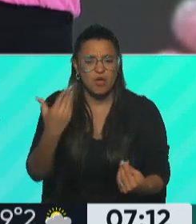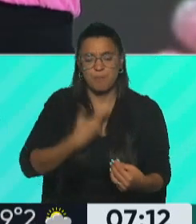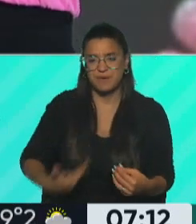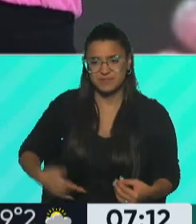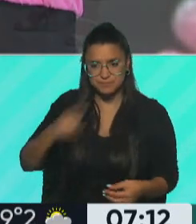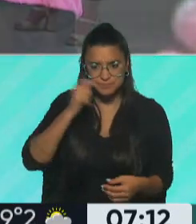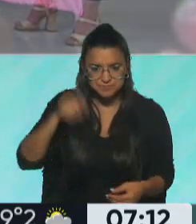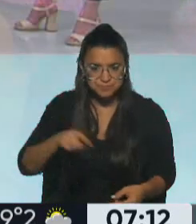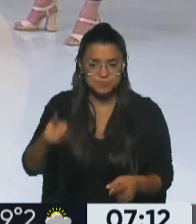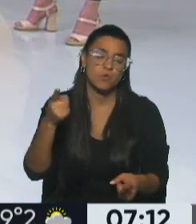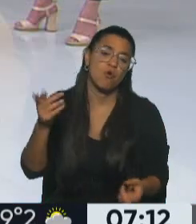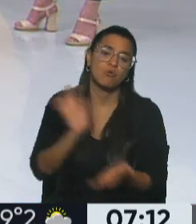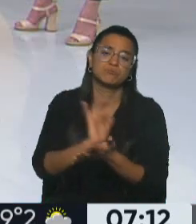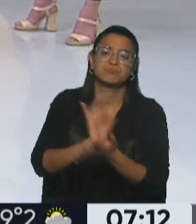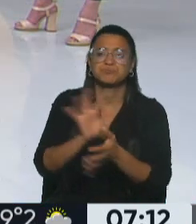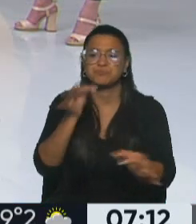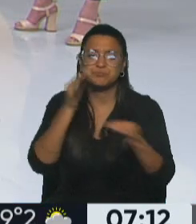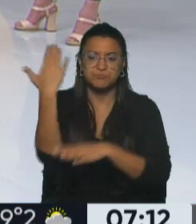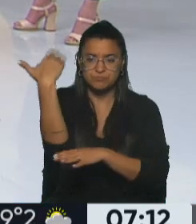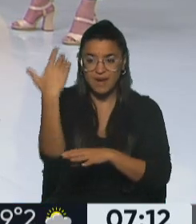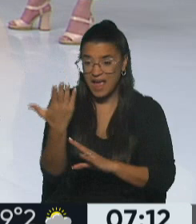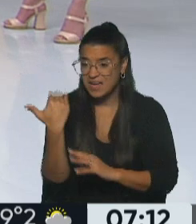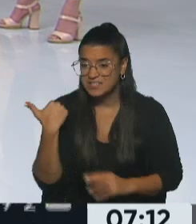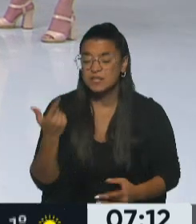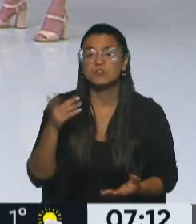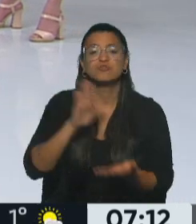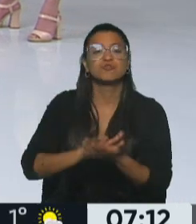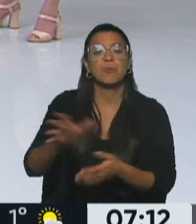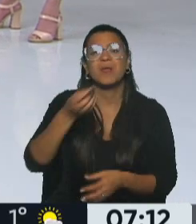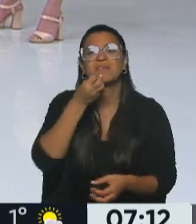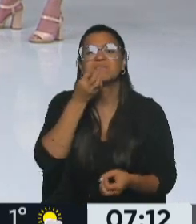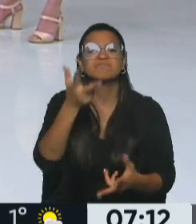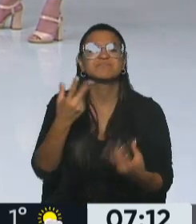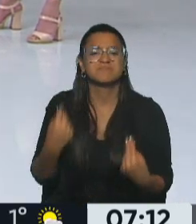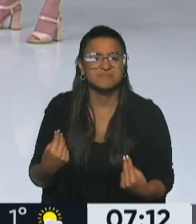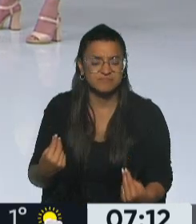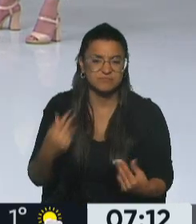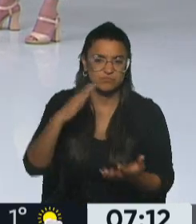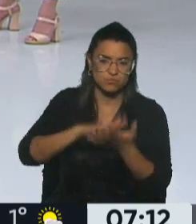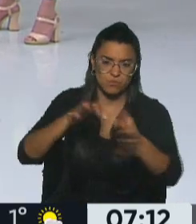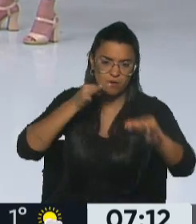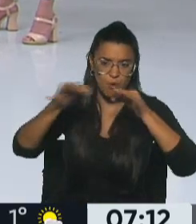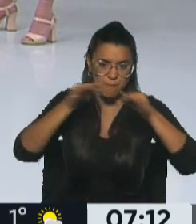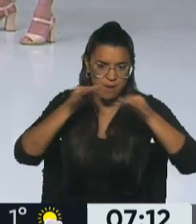a un bueno en una conferencia de prensa el día de ayer sobre estas declaraciones sobre esta conversación